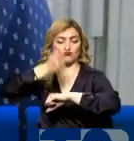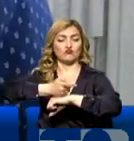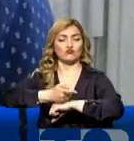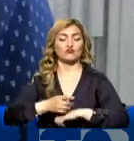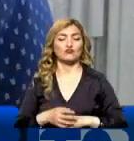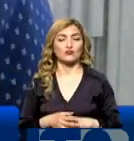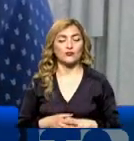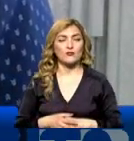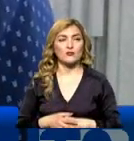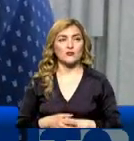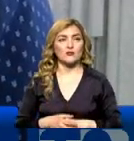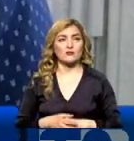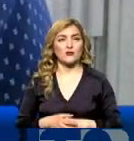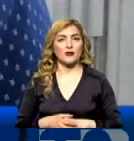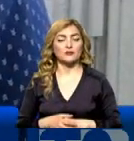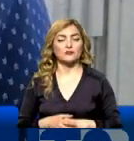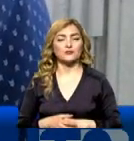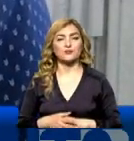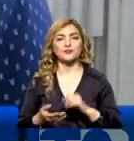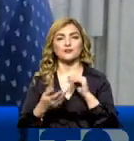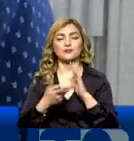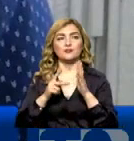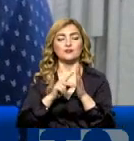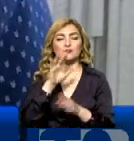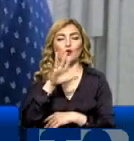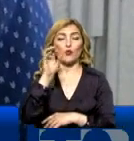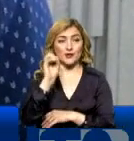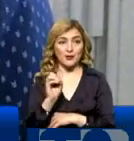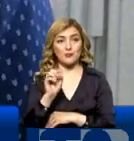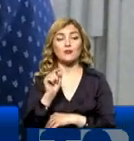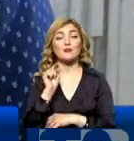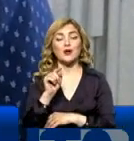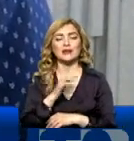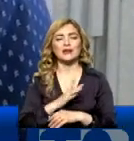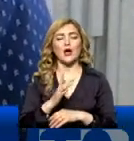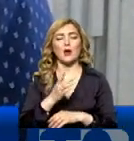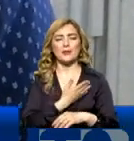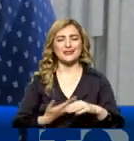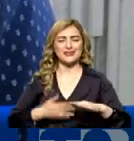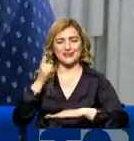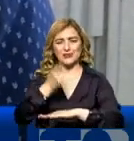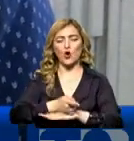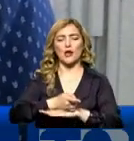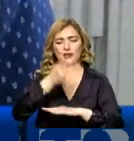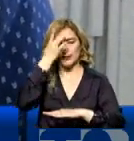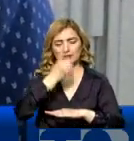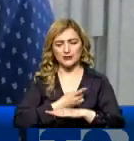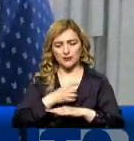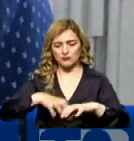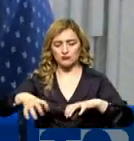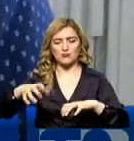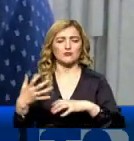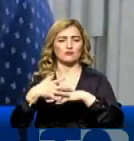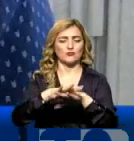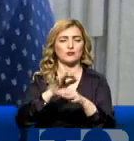Debe cumplir con un mínimo de 50.000 personas entre las 5 parroquias. Por estimaciones del